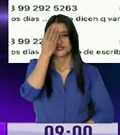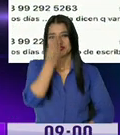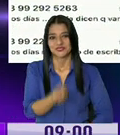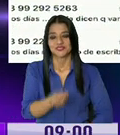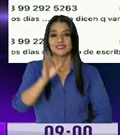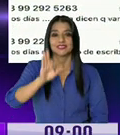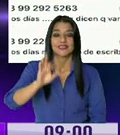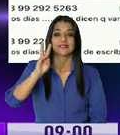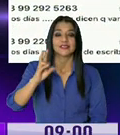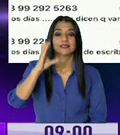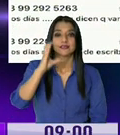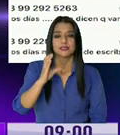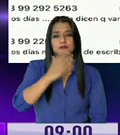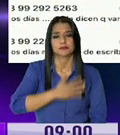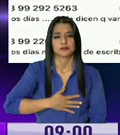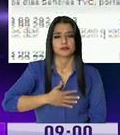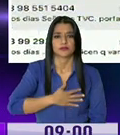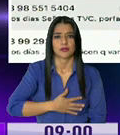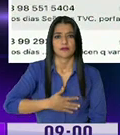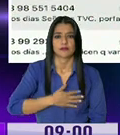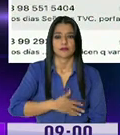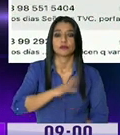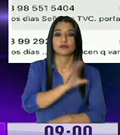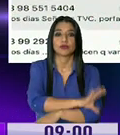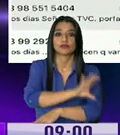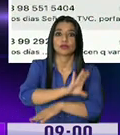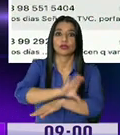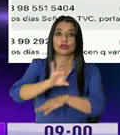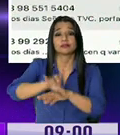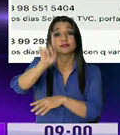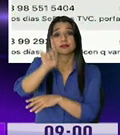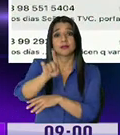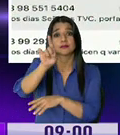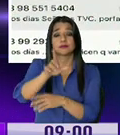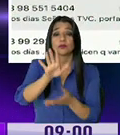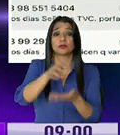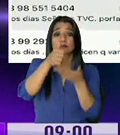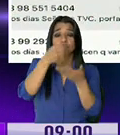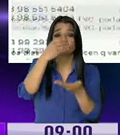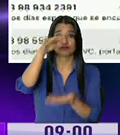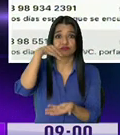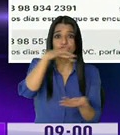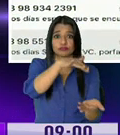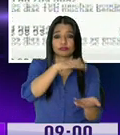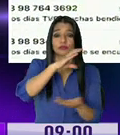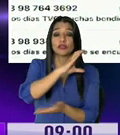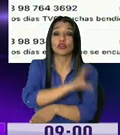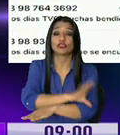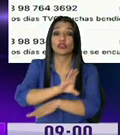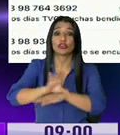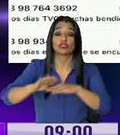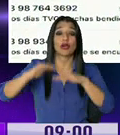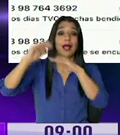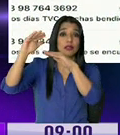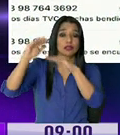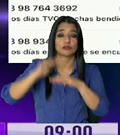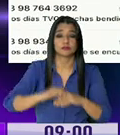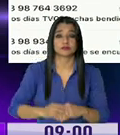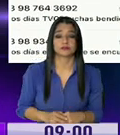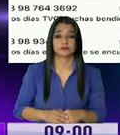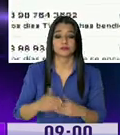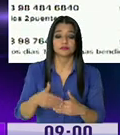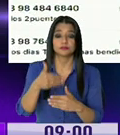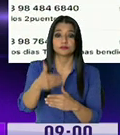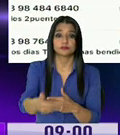TVC, por favor, por Conocoto Alto, necesitan su ayuda. Kits de alimentos, Conocoto Alto. Esa es la que queda enfrente